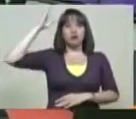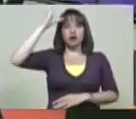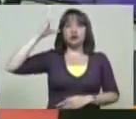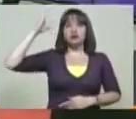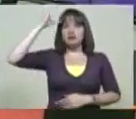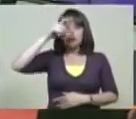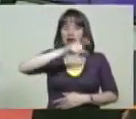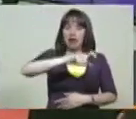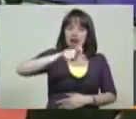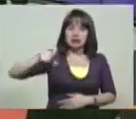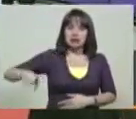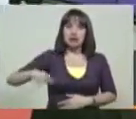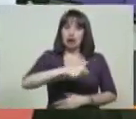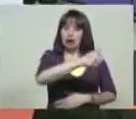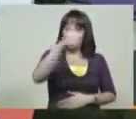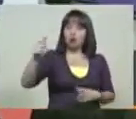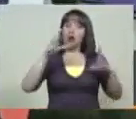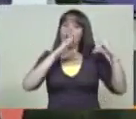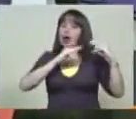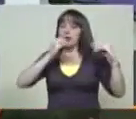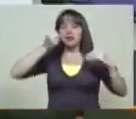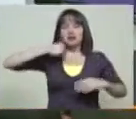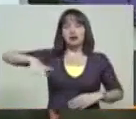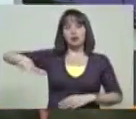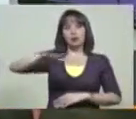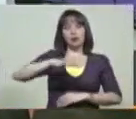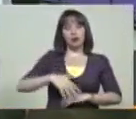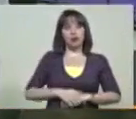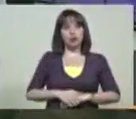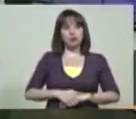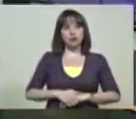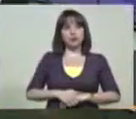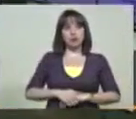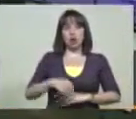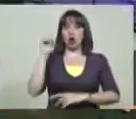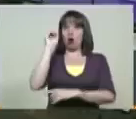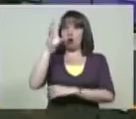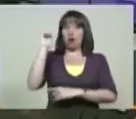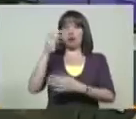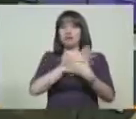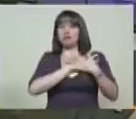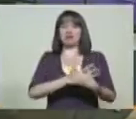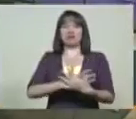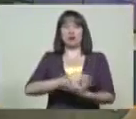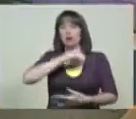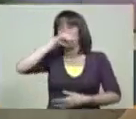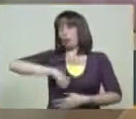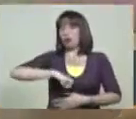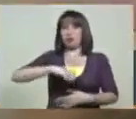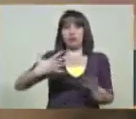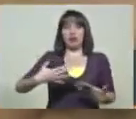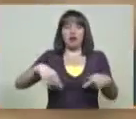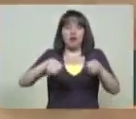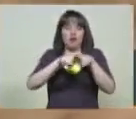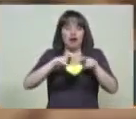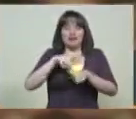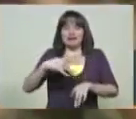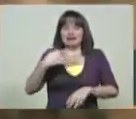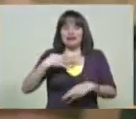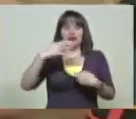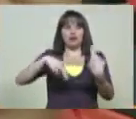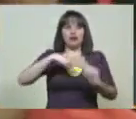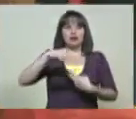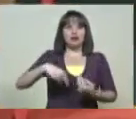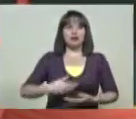necesidades y sus esperanzas y un congreso vivo en la pasión de ser revolucionario de ser